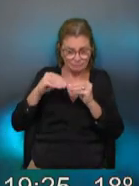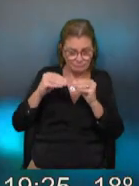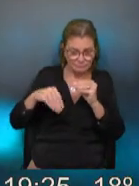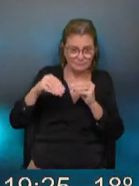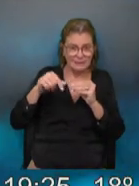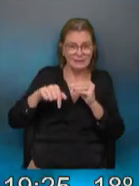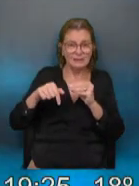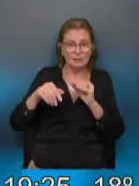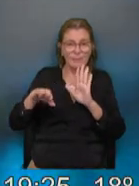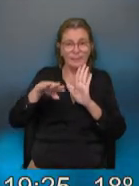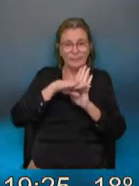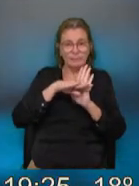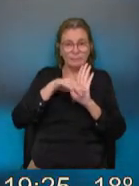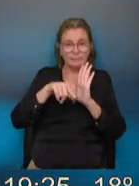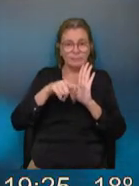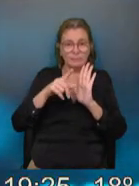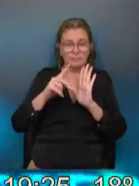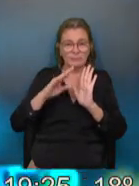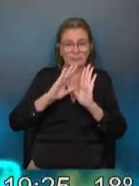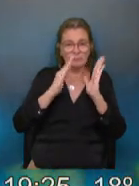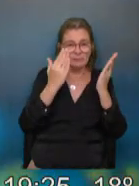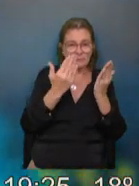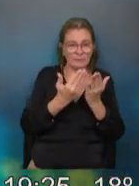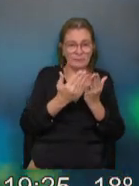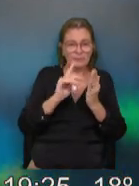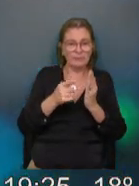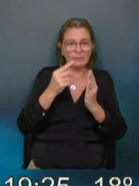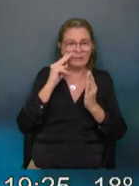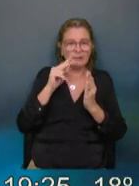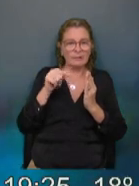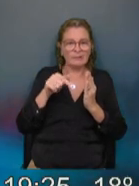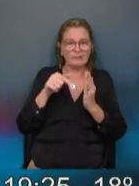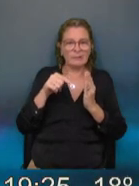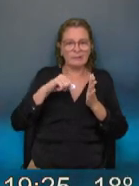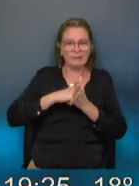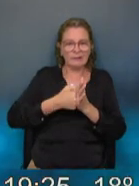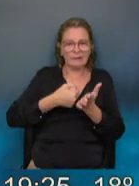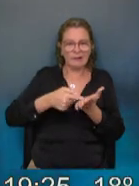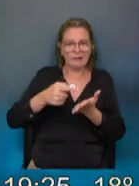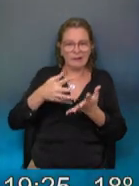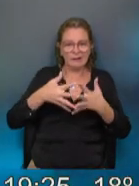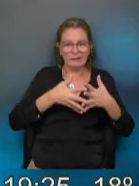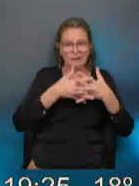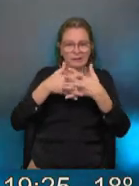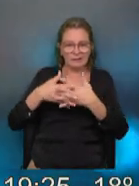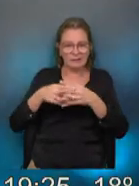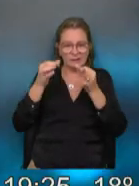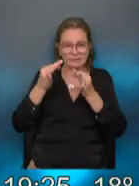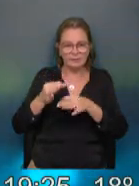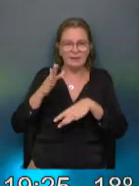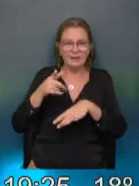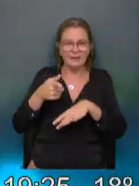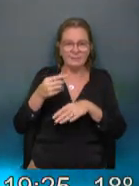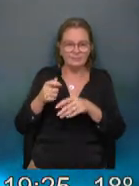fue esta medida, ¿sí? Y lo que está pasando en el mundo, eso tiene que ver, por un lado, con lo que está haciendo el Banco Central de Estados Unidos, que es justamente el que tiene